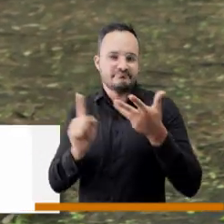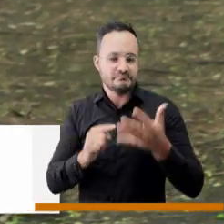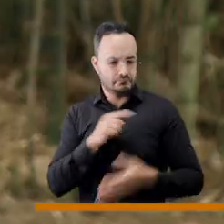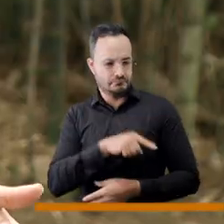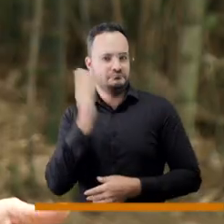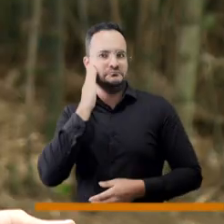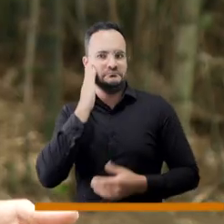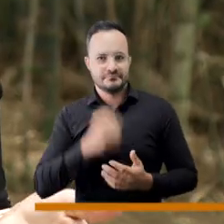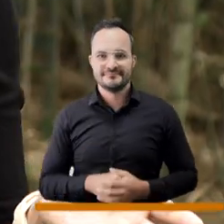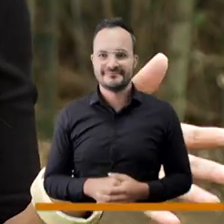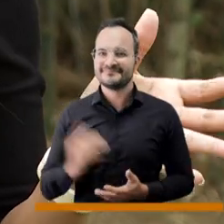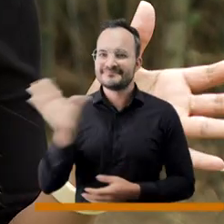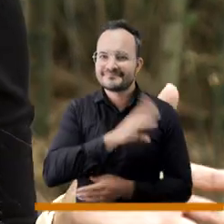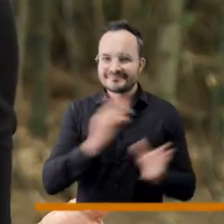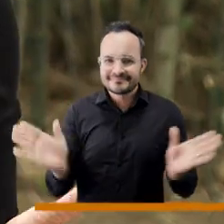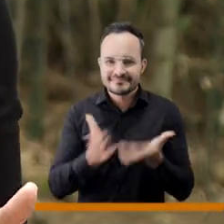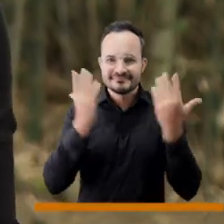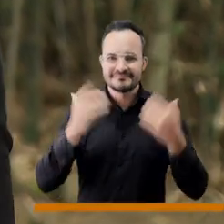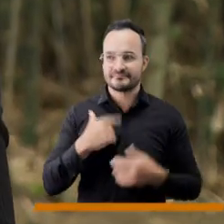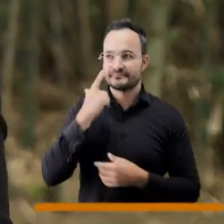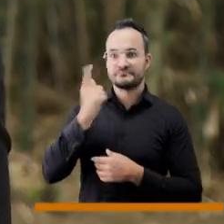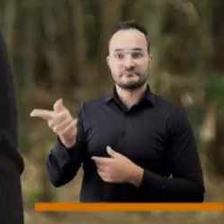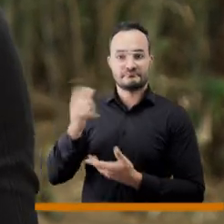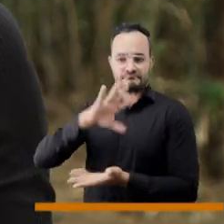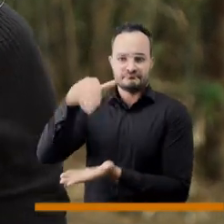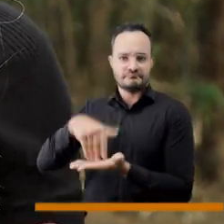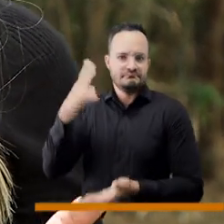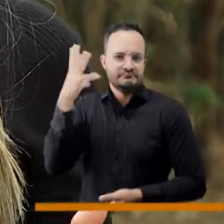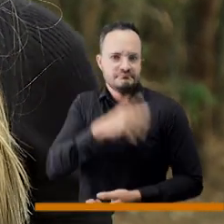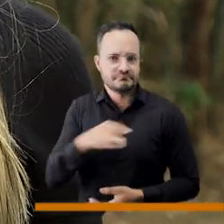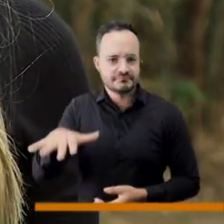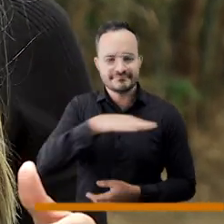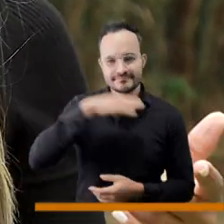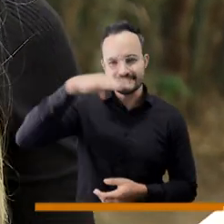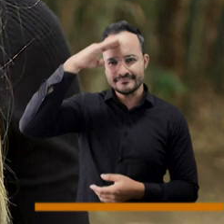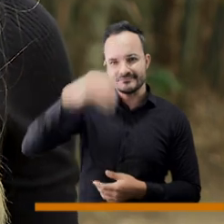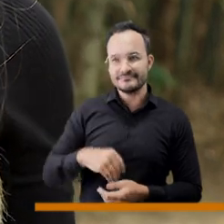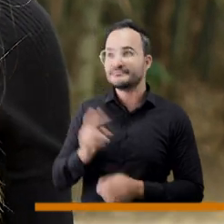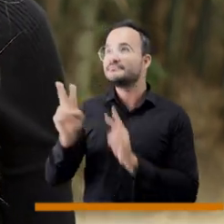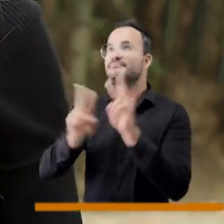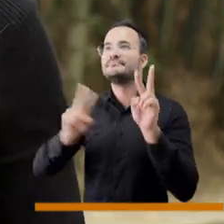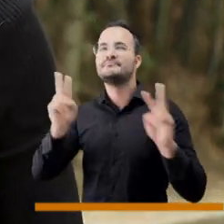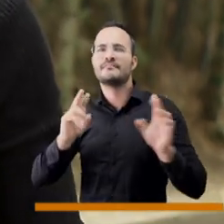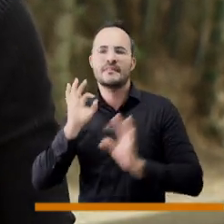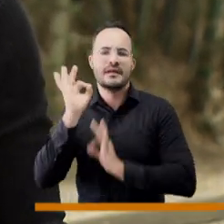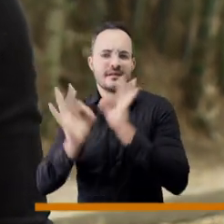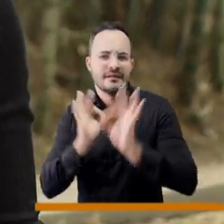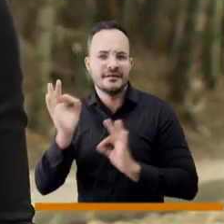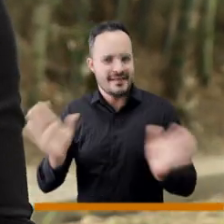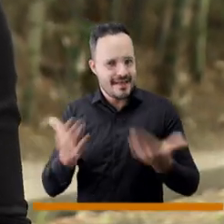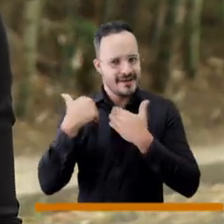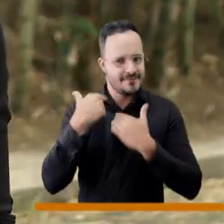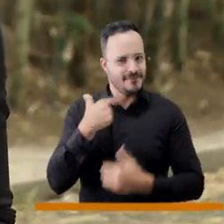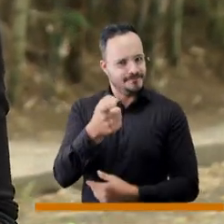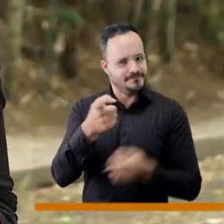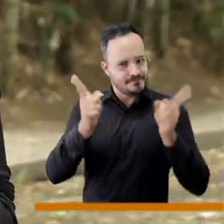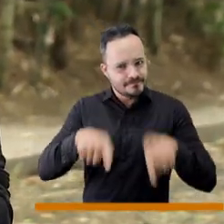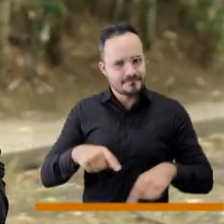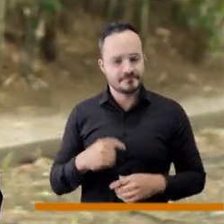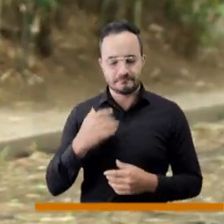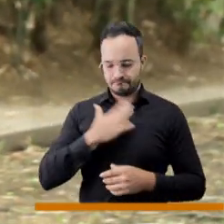entornos. Invitados todos a darse una escapada en pleno centro de Medellín, a cuidar nuestro entorno y además también a ser más